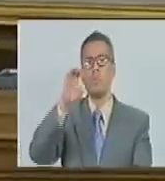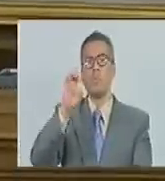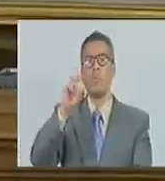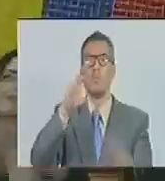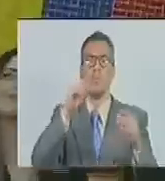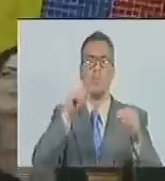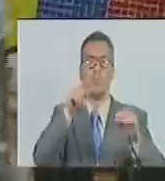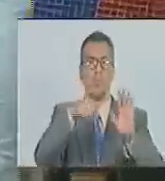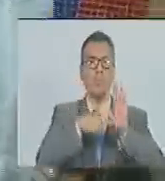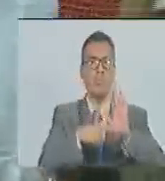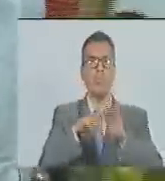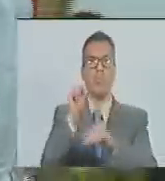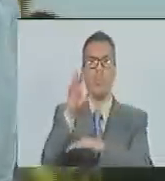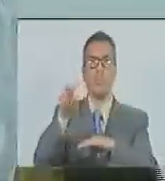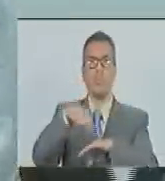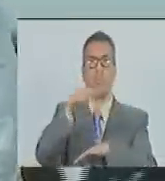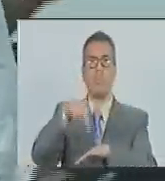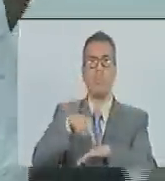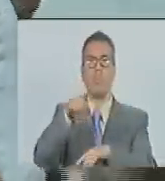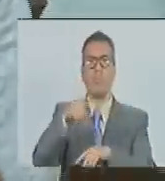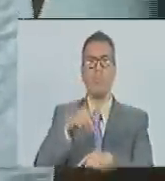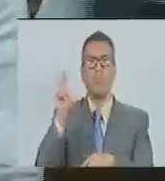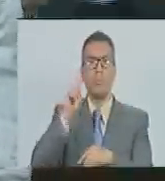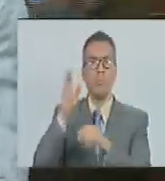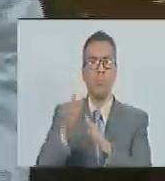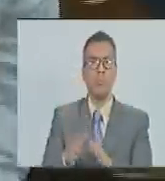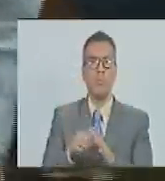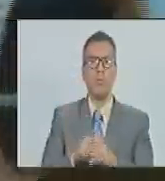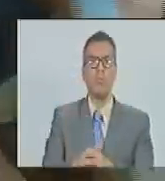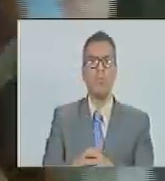palabra frente a la Asamblea Nacional de Venezuela.